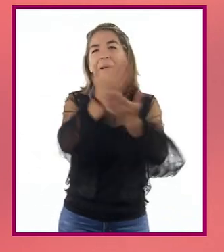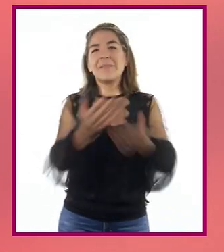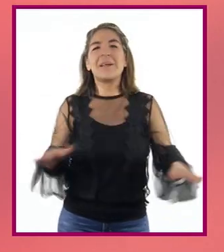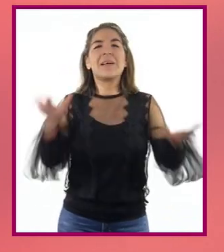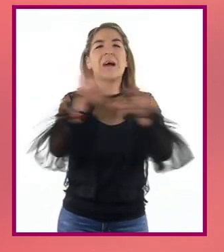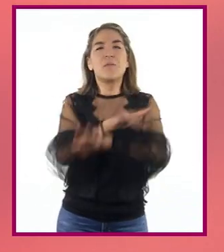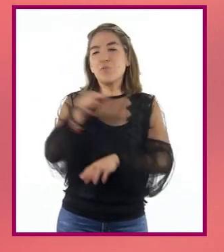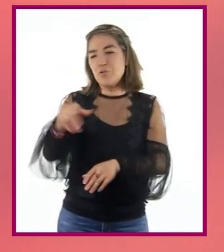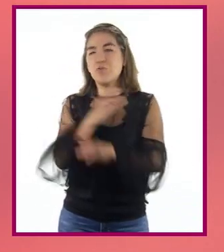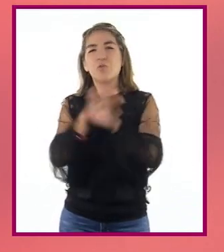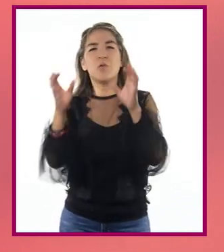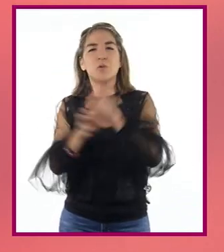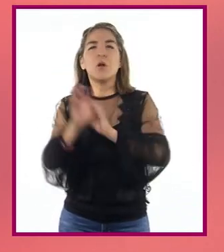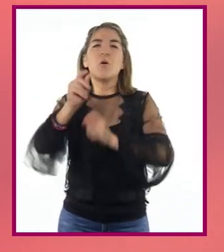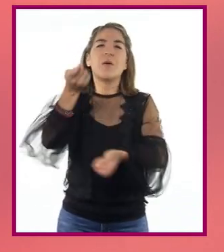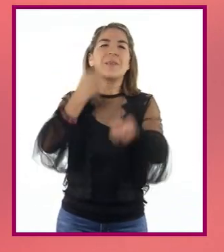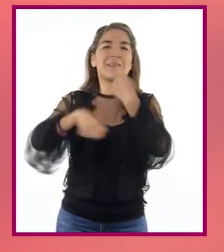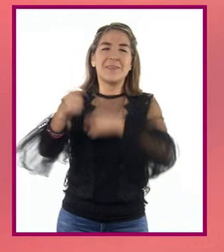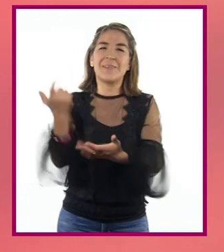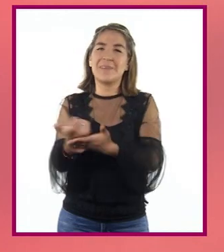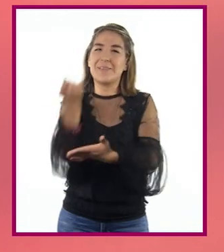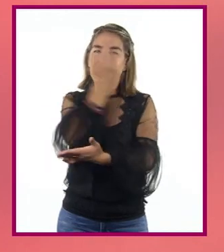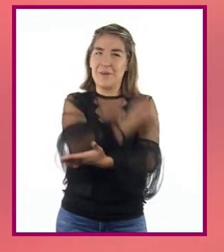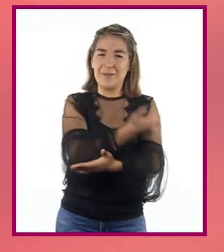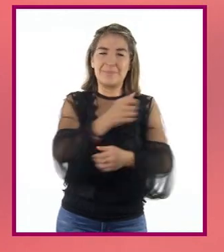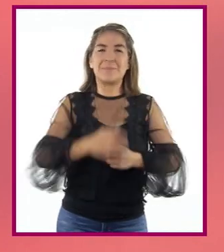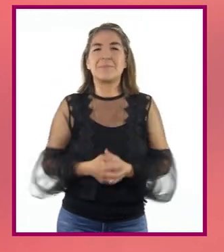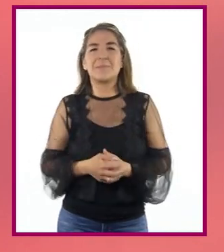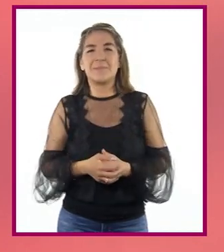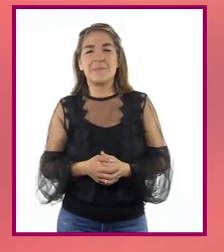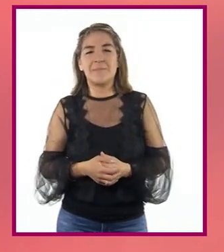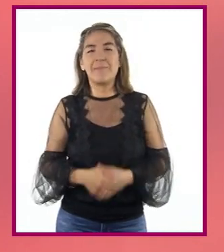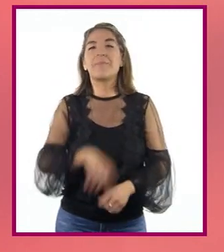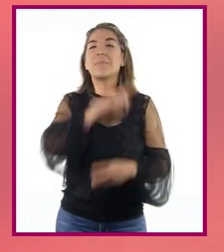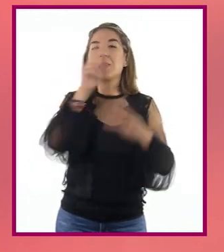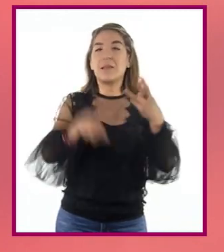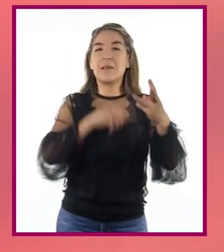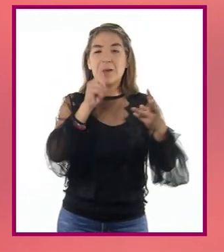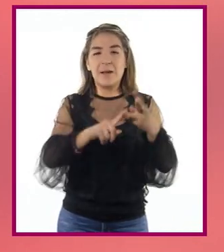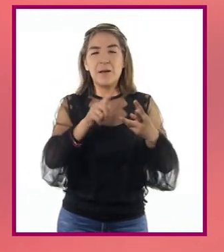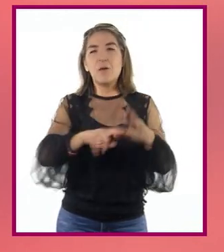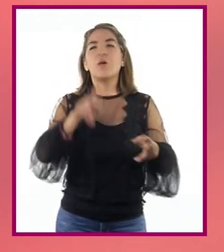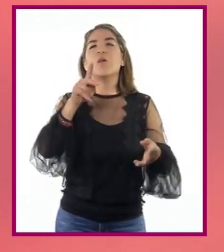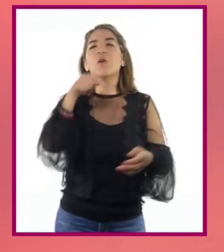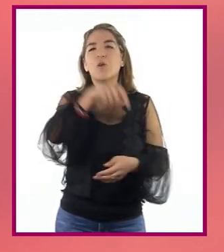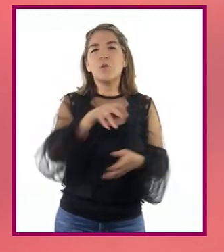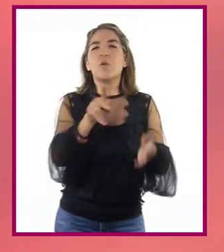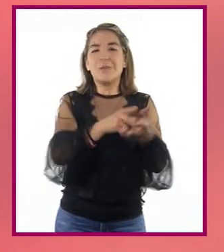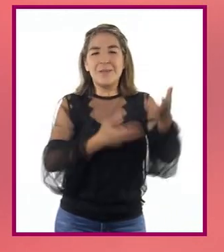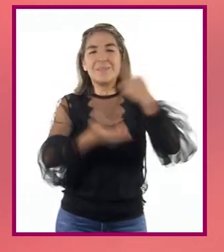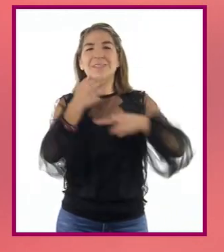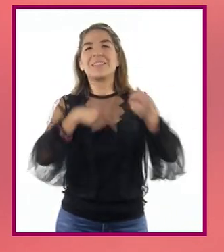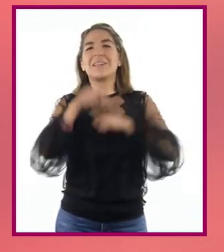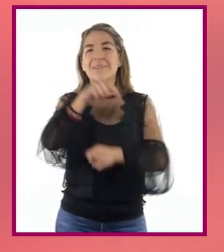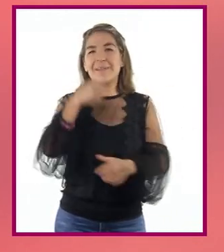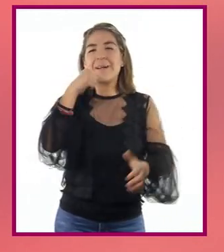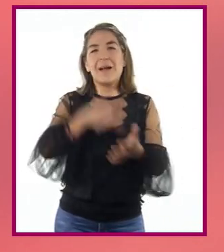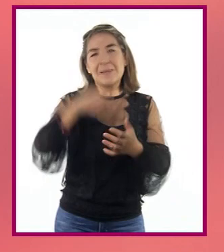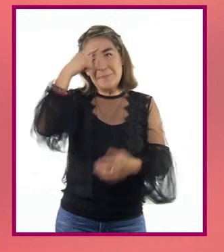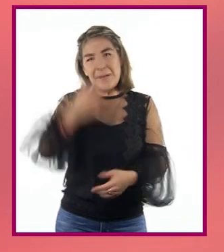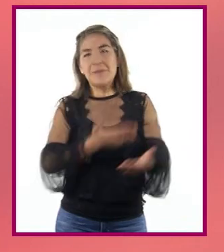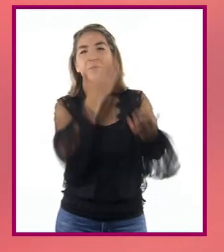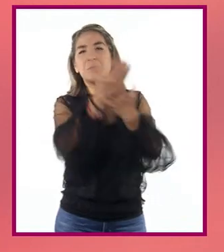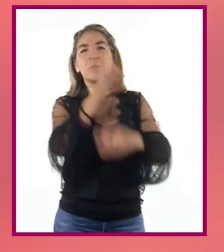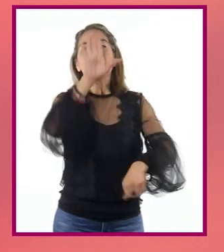de un producto o la devolución de lo pagado por él. Y corregimos una más para solicitar